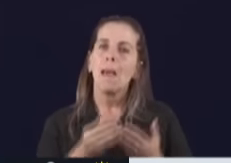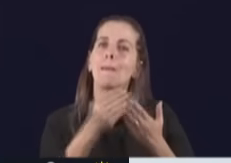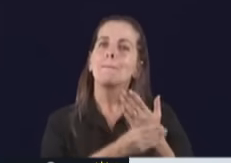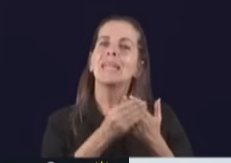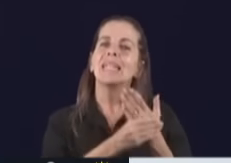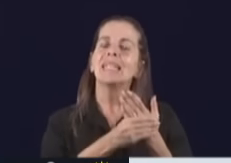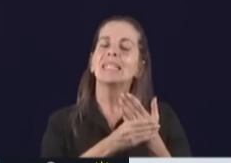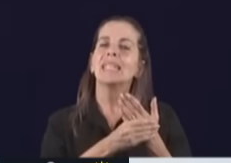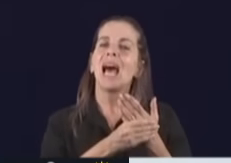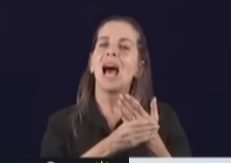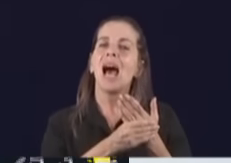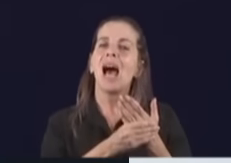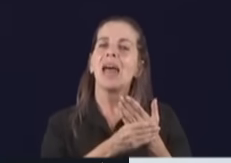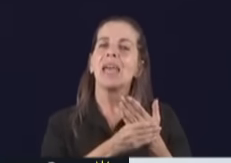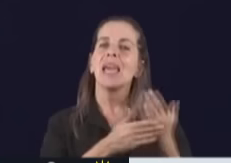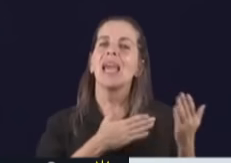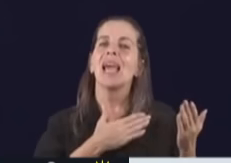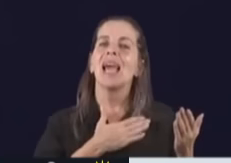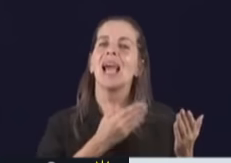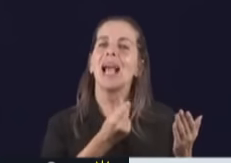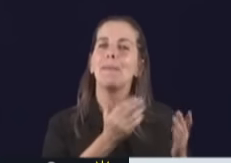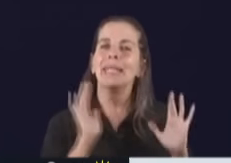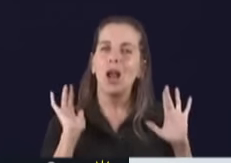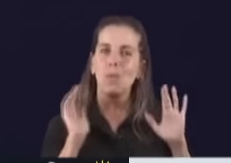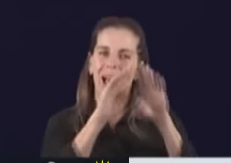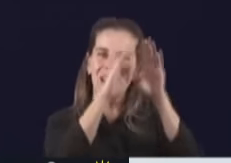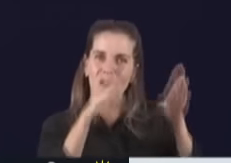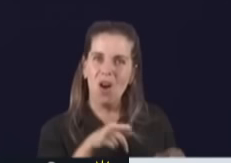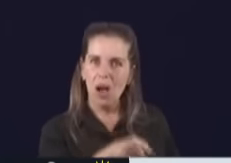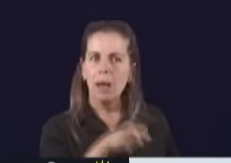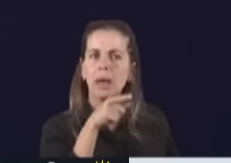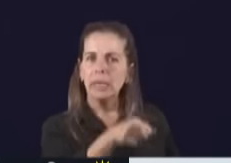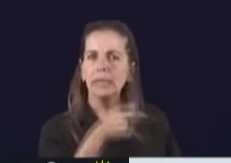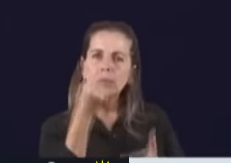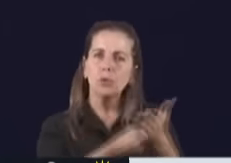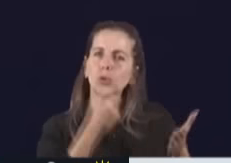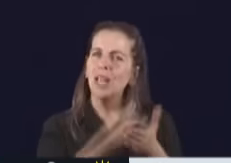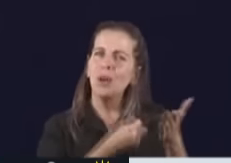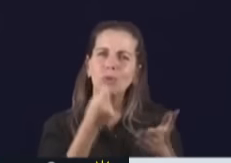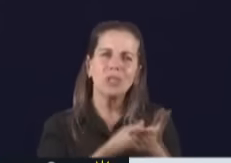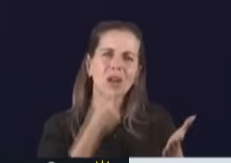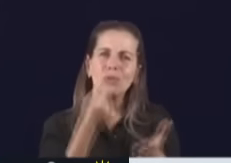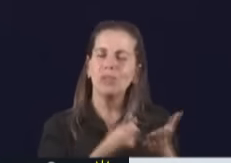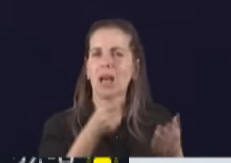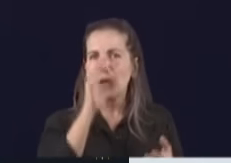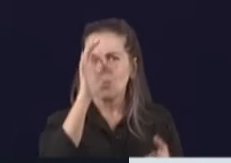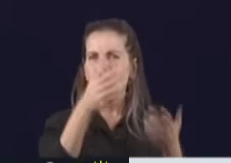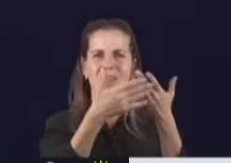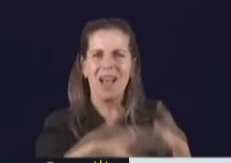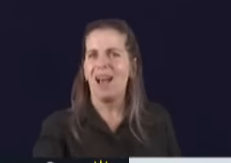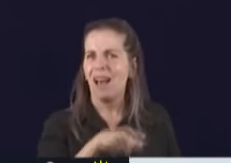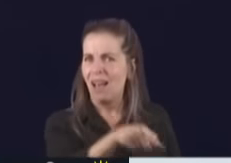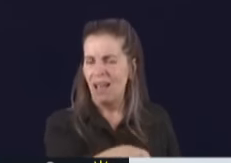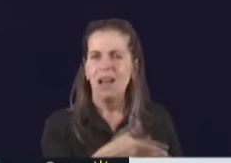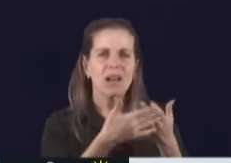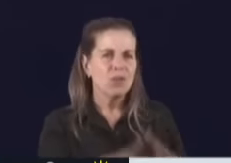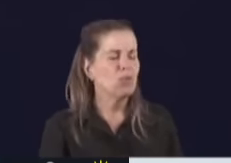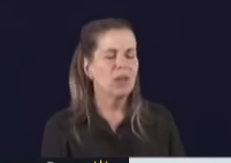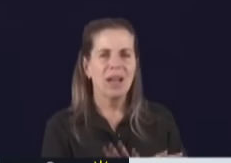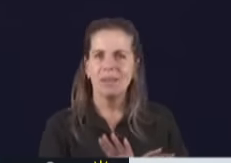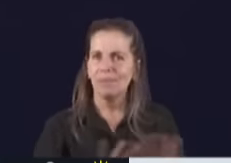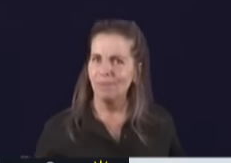Sandra Petovelo por su inclaudicable lucha contra el clientelismo político y los gerentes de la pobreza, por